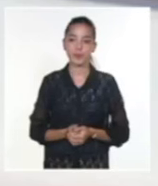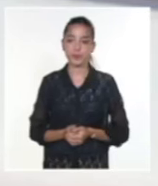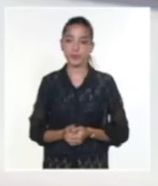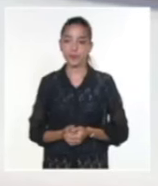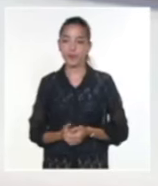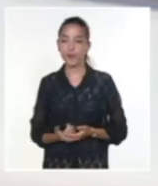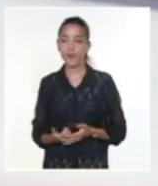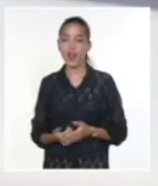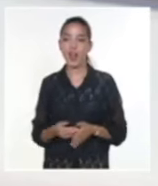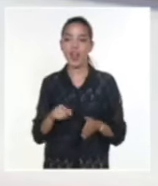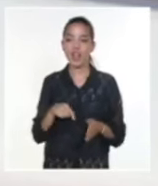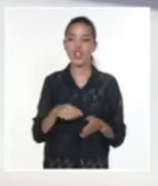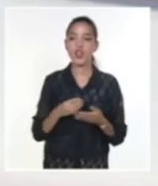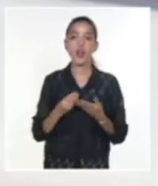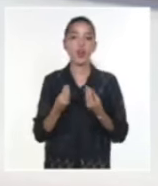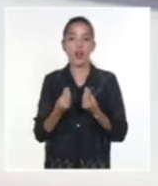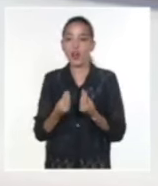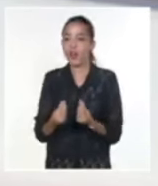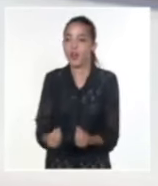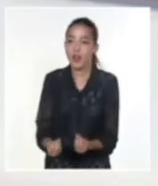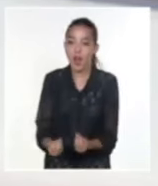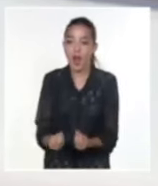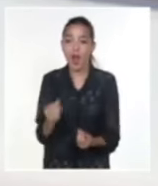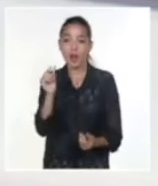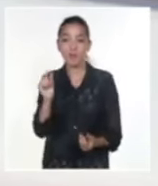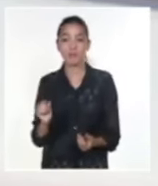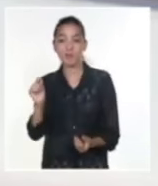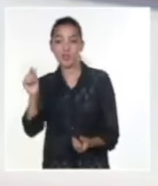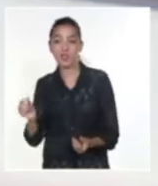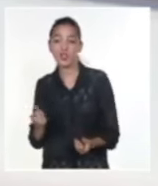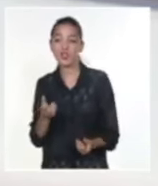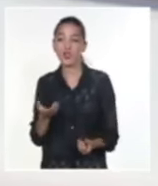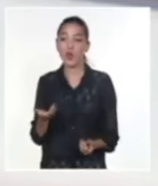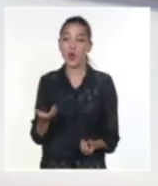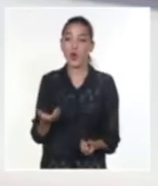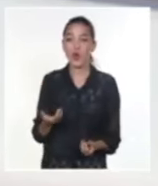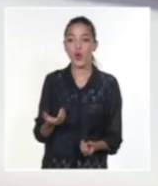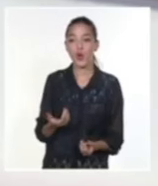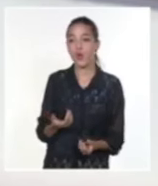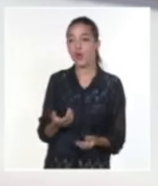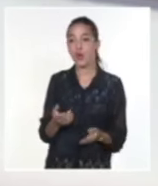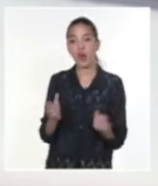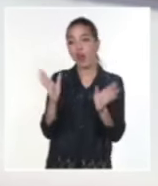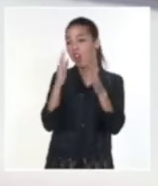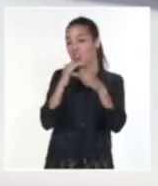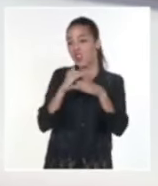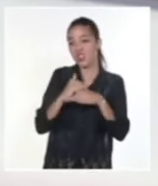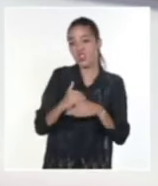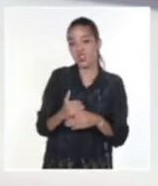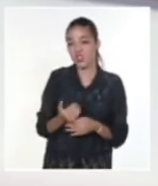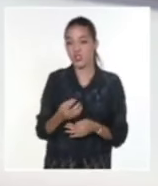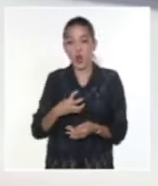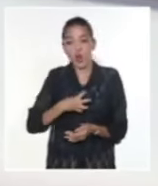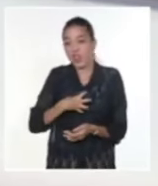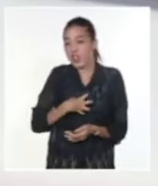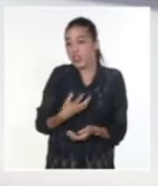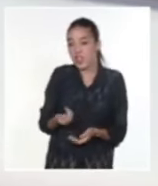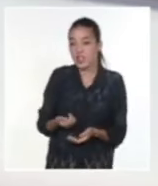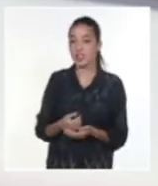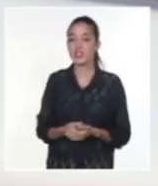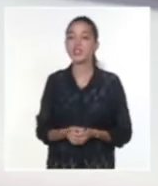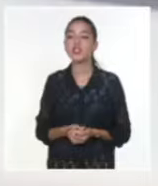desfavorecidos. AMLO felicitó a su sucesora y aseguró que este domingo fue un día de gloria porque el pueblo de México decidió libre